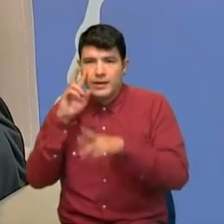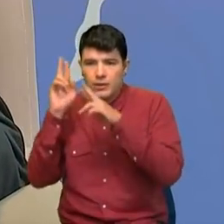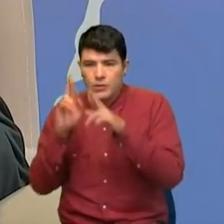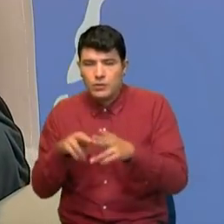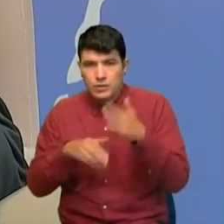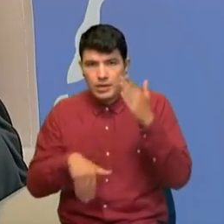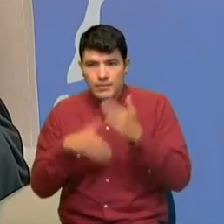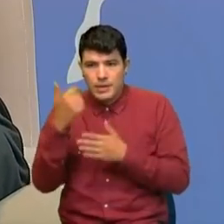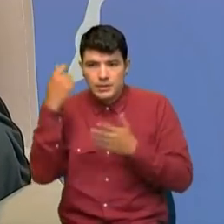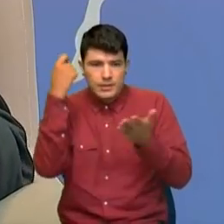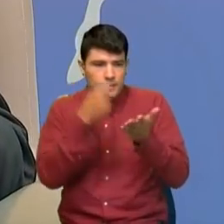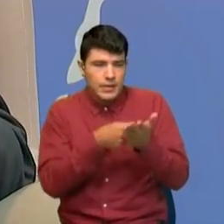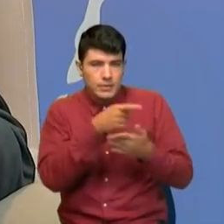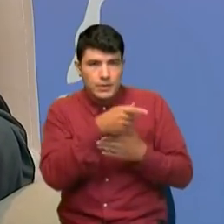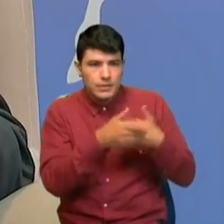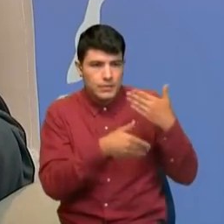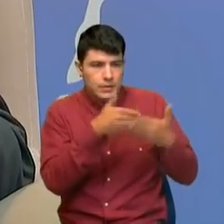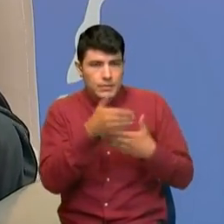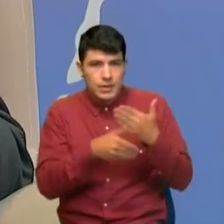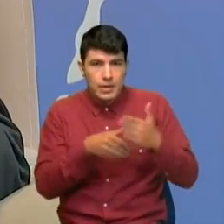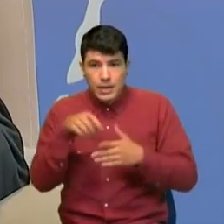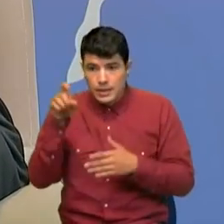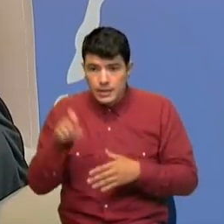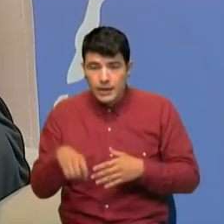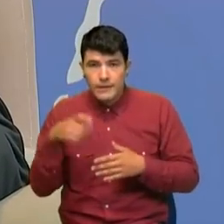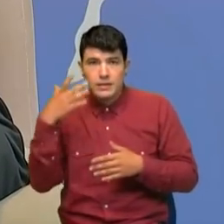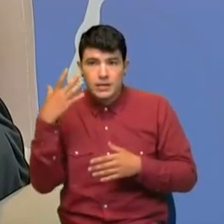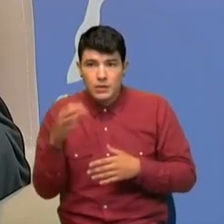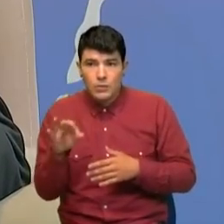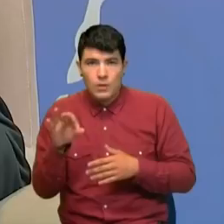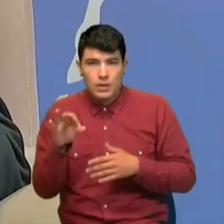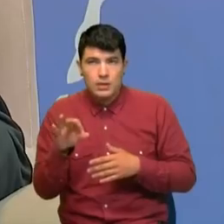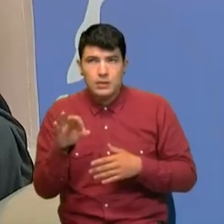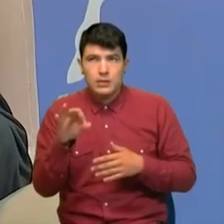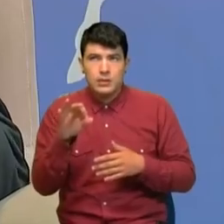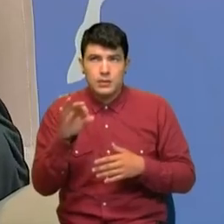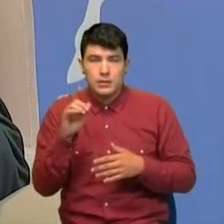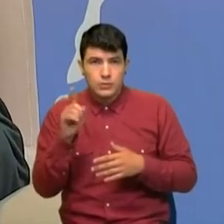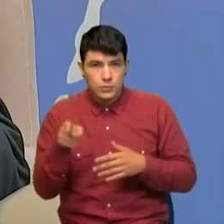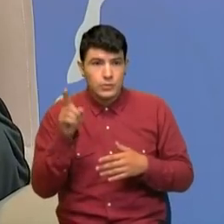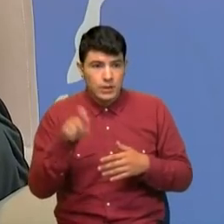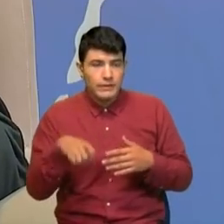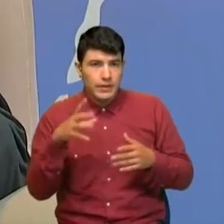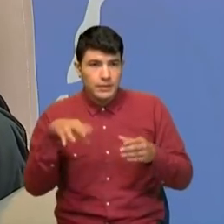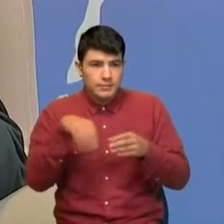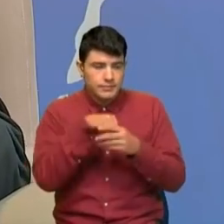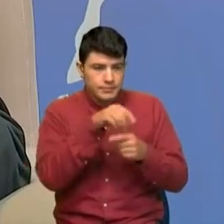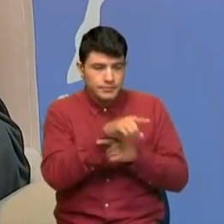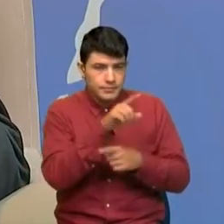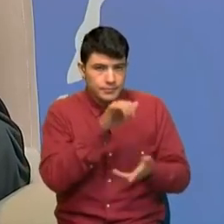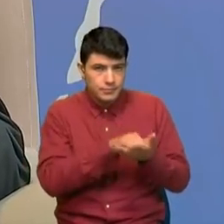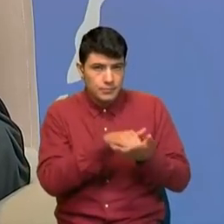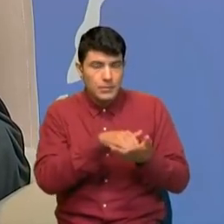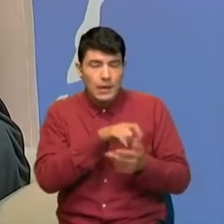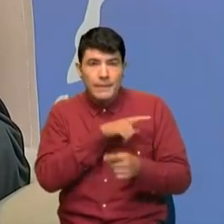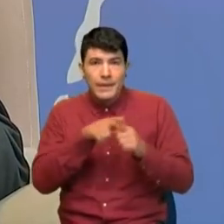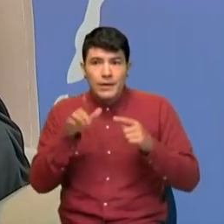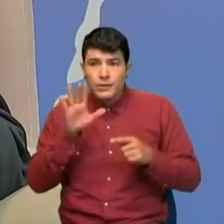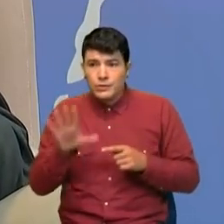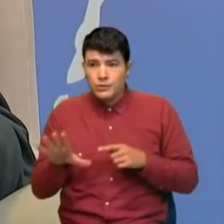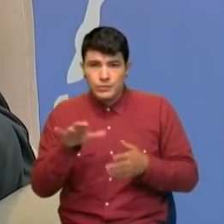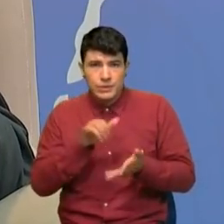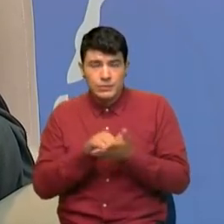entrar en la masa sucesoral. Deben tenerse en cuenta al momento de inventariar la herencia. Y los herederos pueden optar como